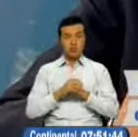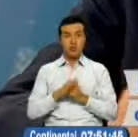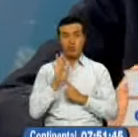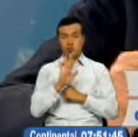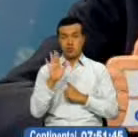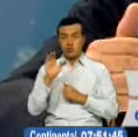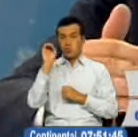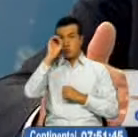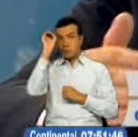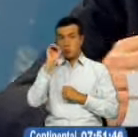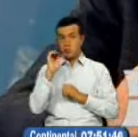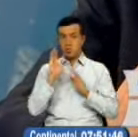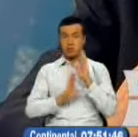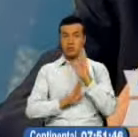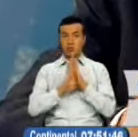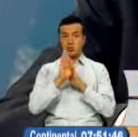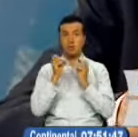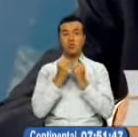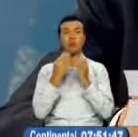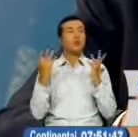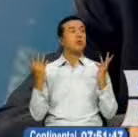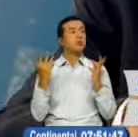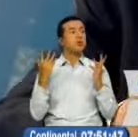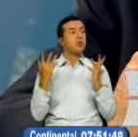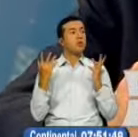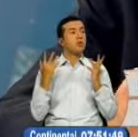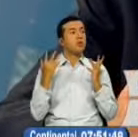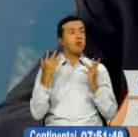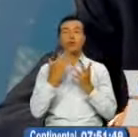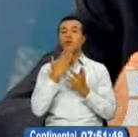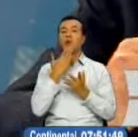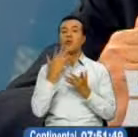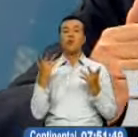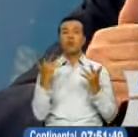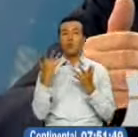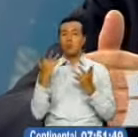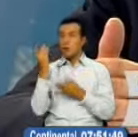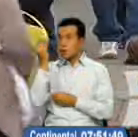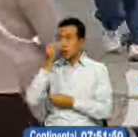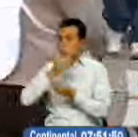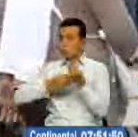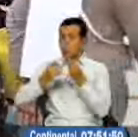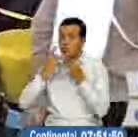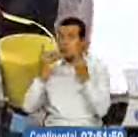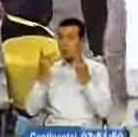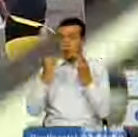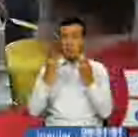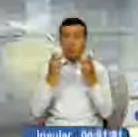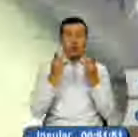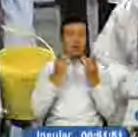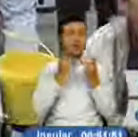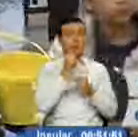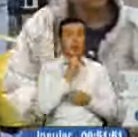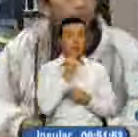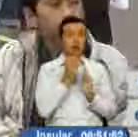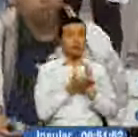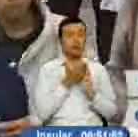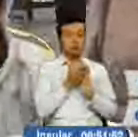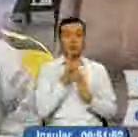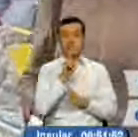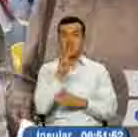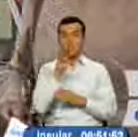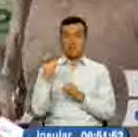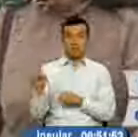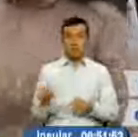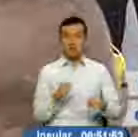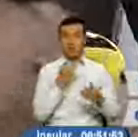de crecimiento ha sido más lenta que la tasa de crecimiento de la inversión pública. Con lo que el gobierno cerraría su ciclo el 24 de mayo